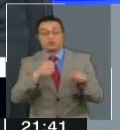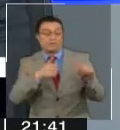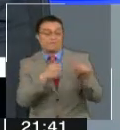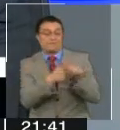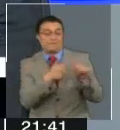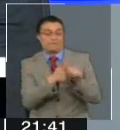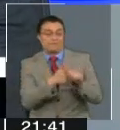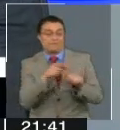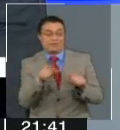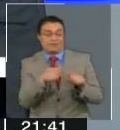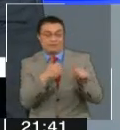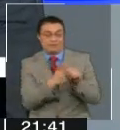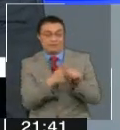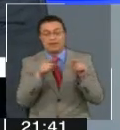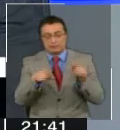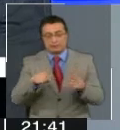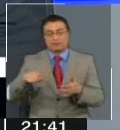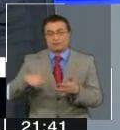época,